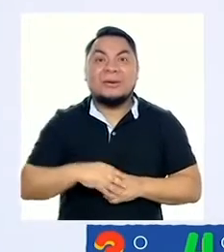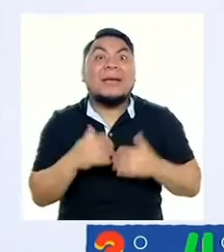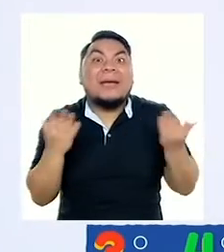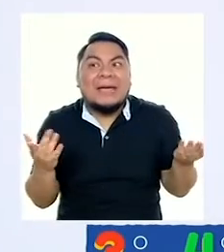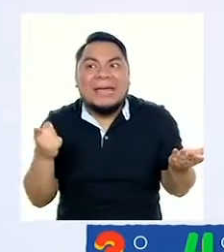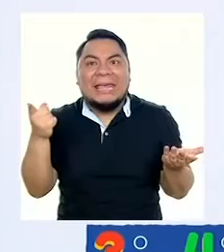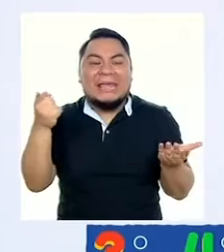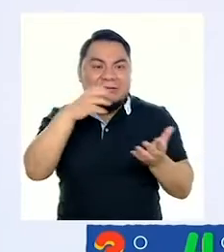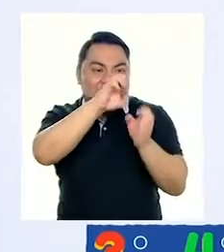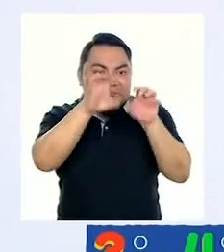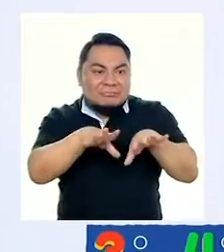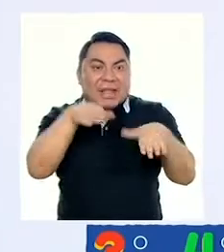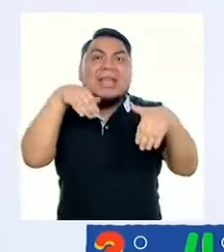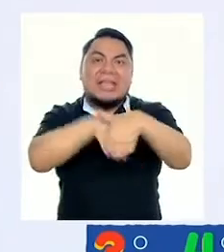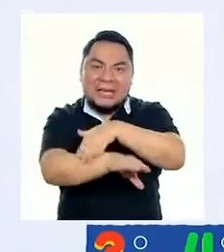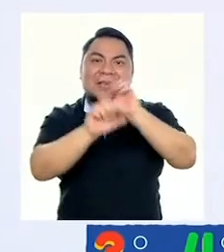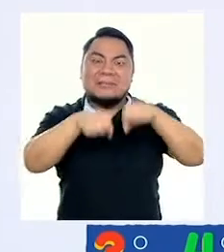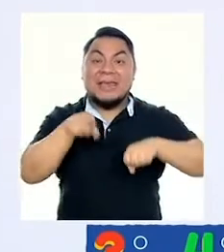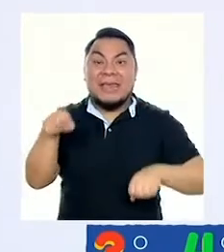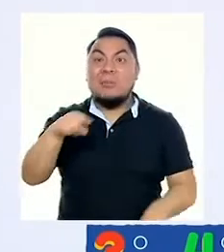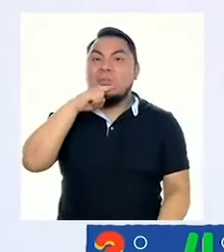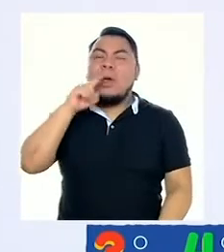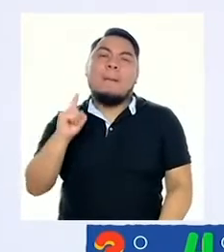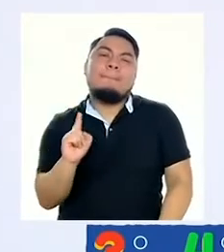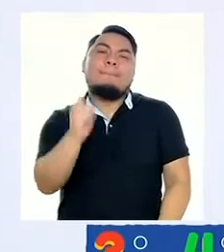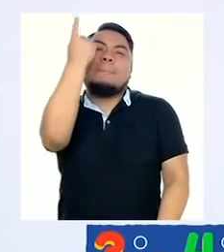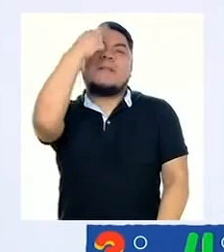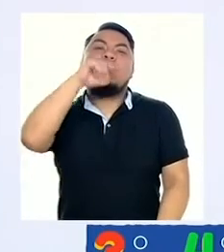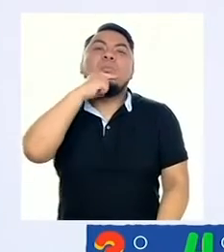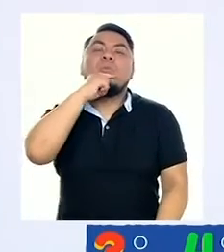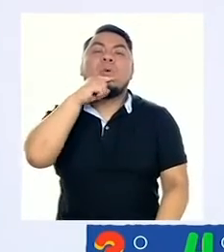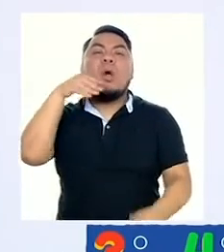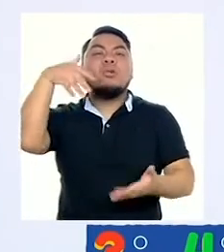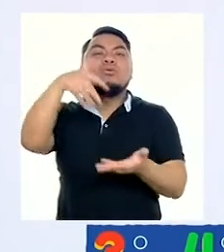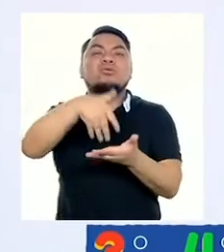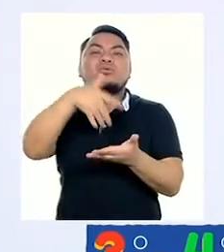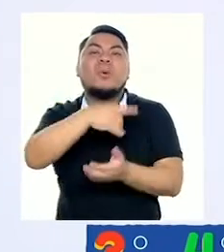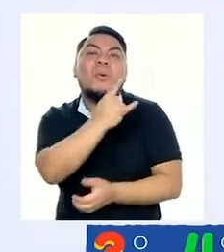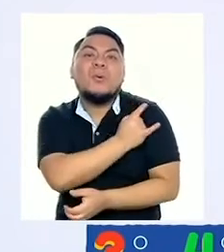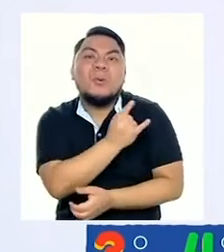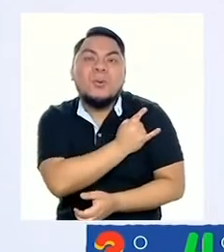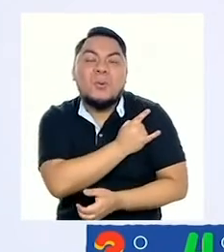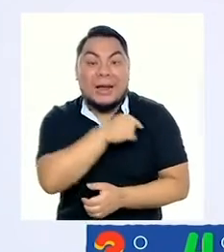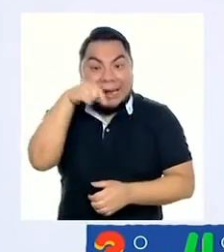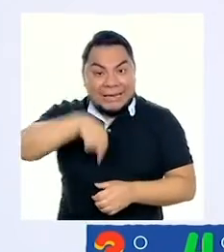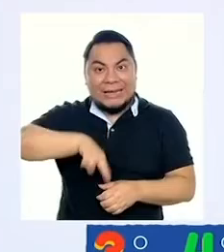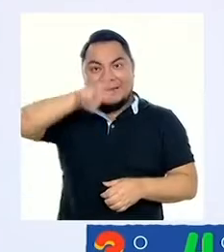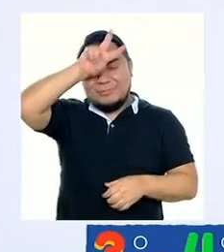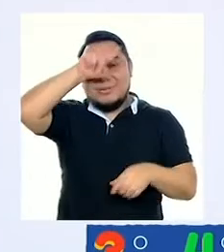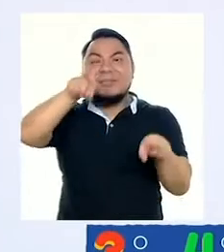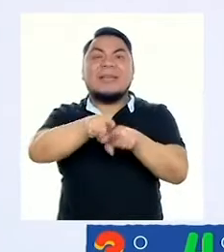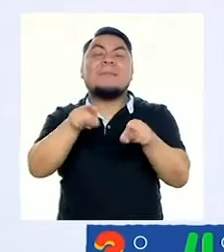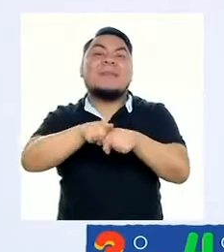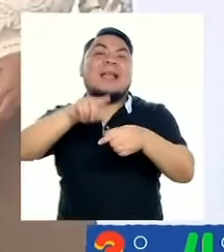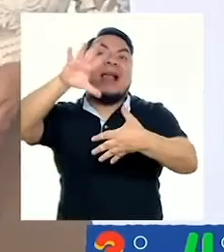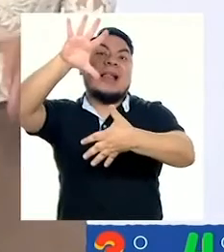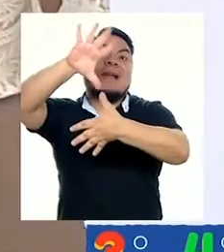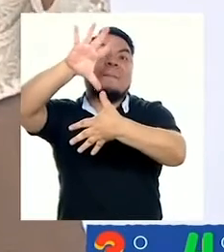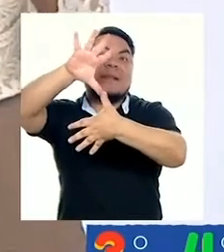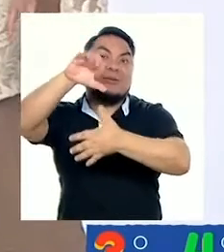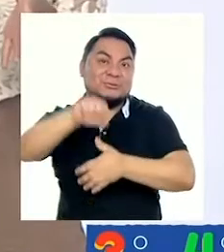ingresó. María Trinidad fue la primera mujer en estudiar en la universidad, tanto en el Perú como en América del